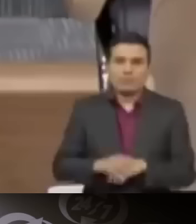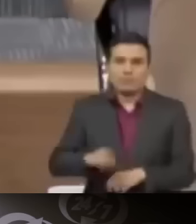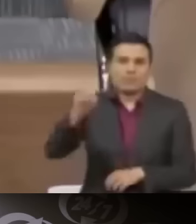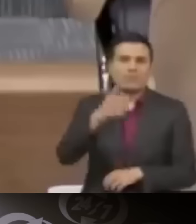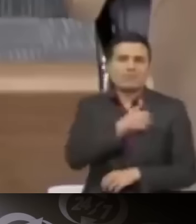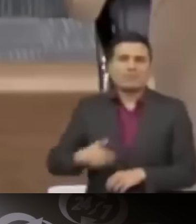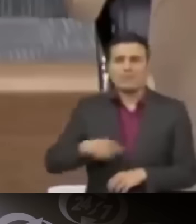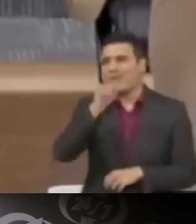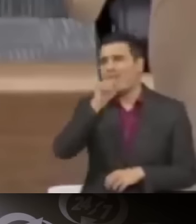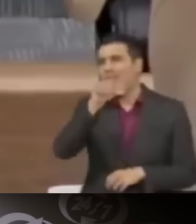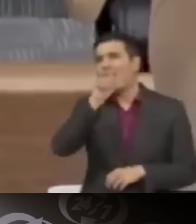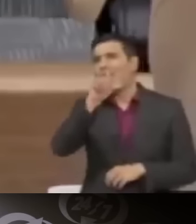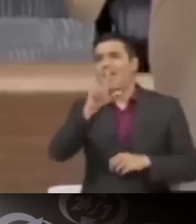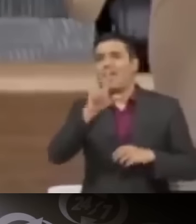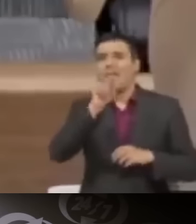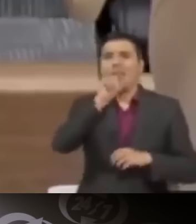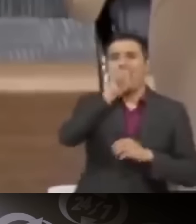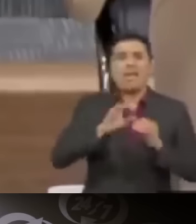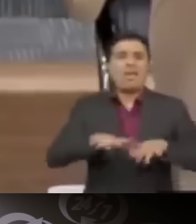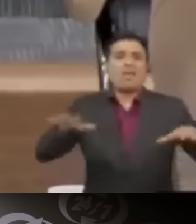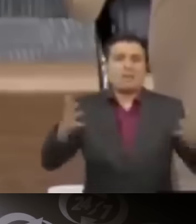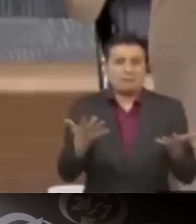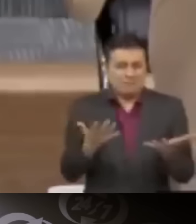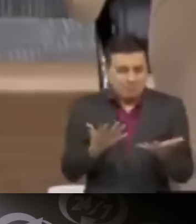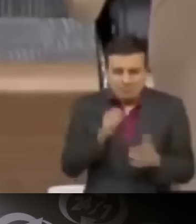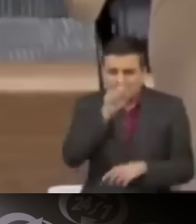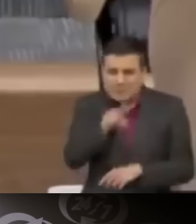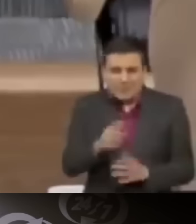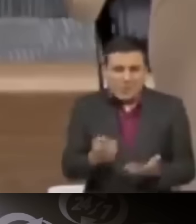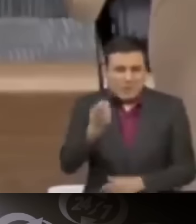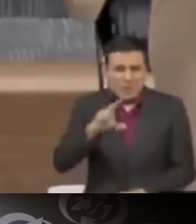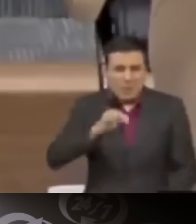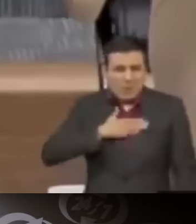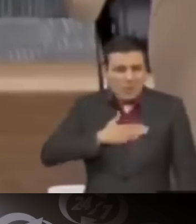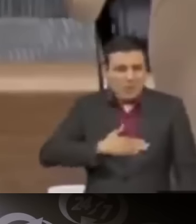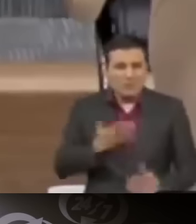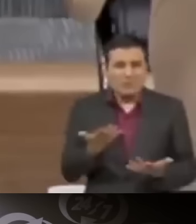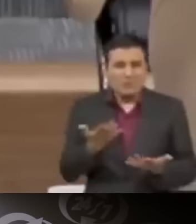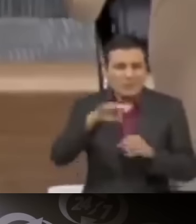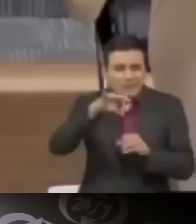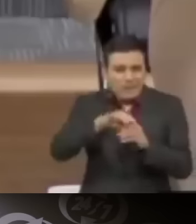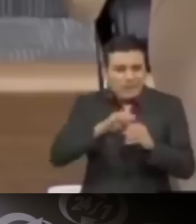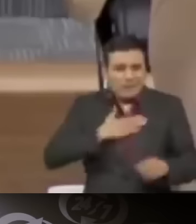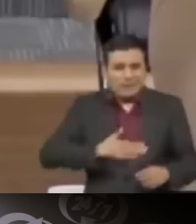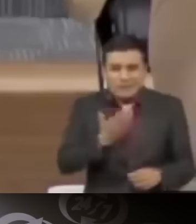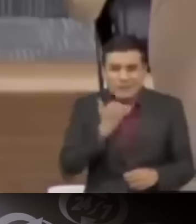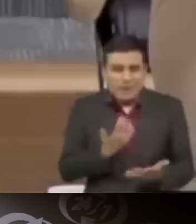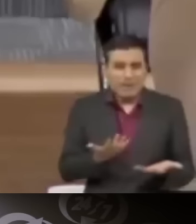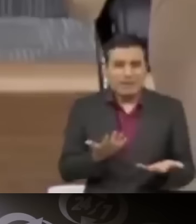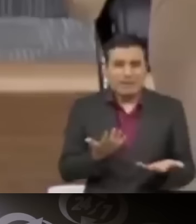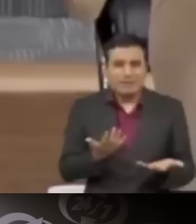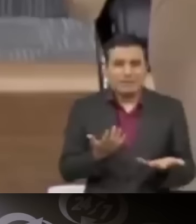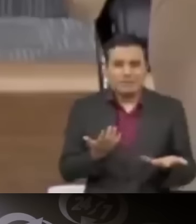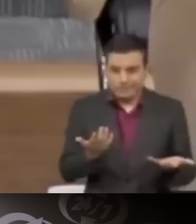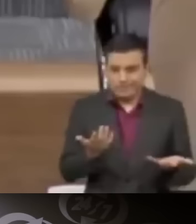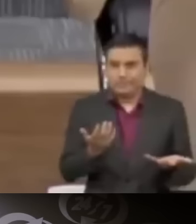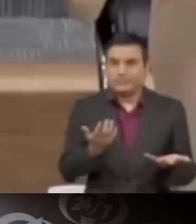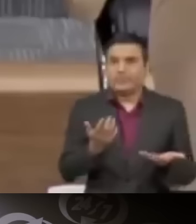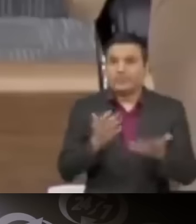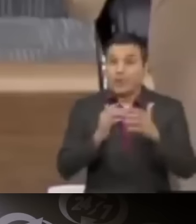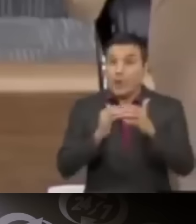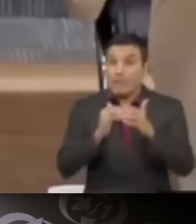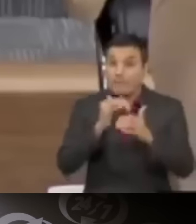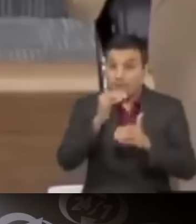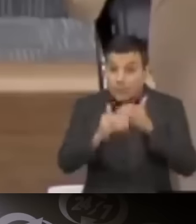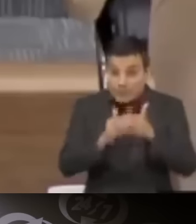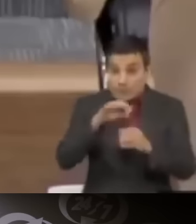atómica en Palacio Nacional, cuando tenemos una condición que genere inequidad en la elección, cuando tenemos un proceso justo que trastoca